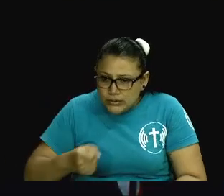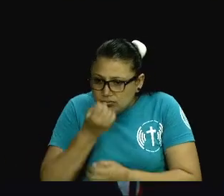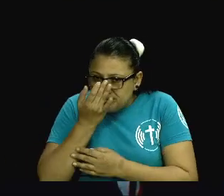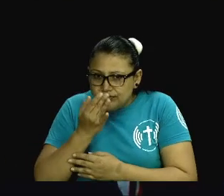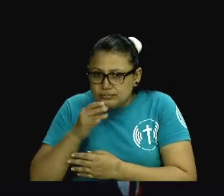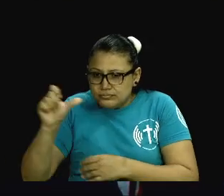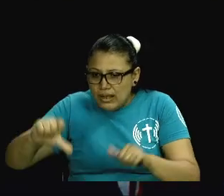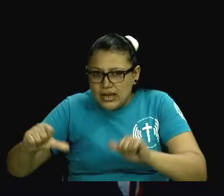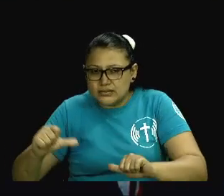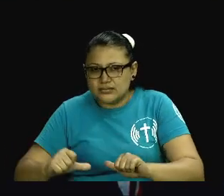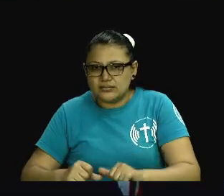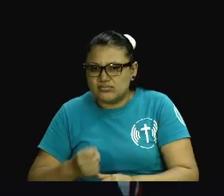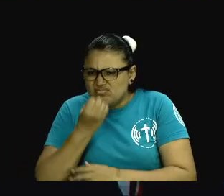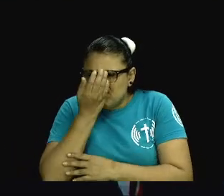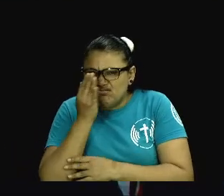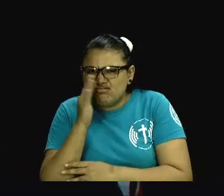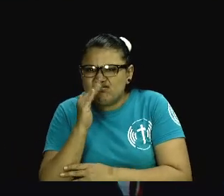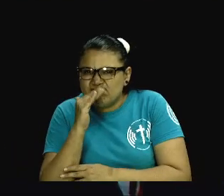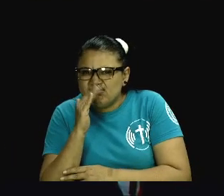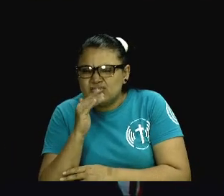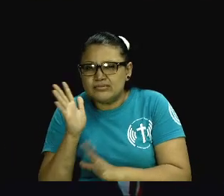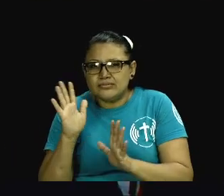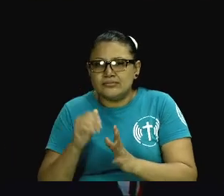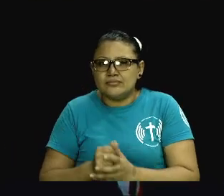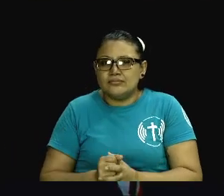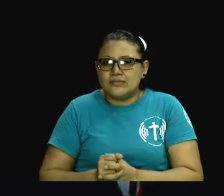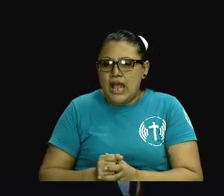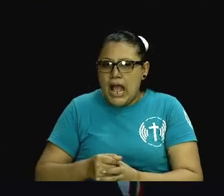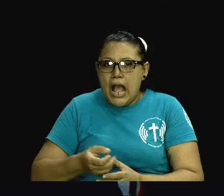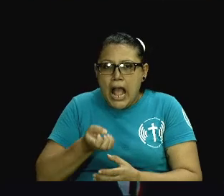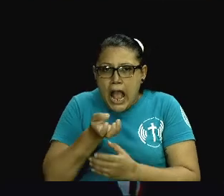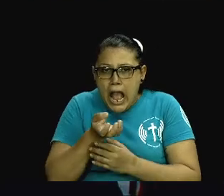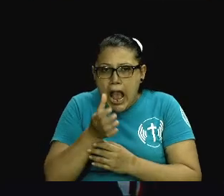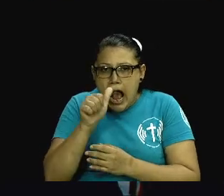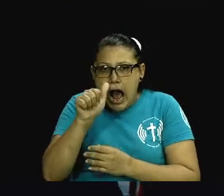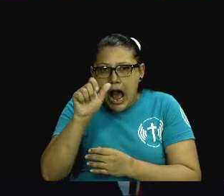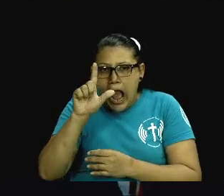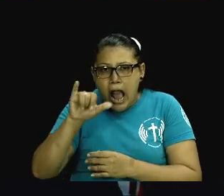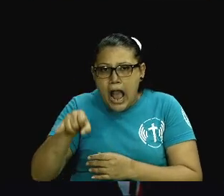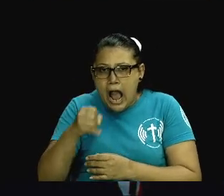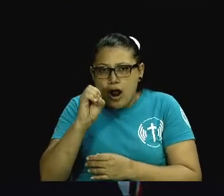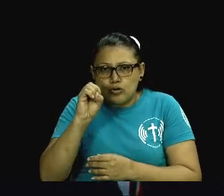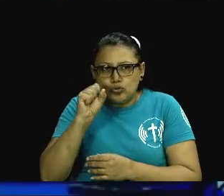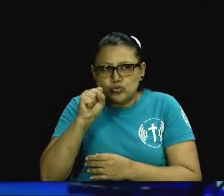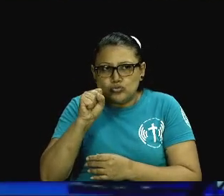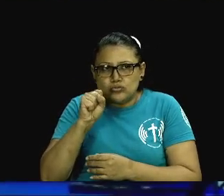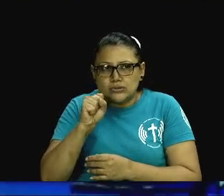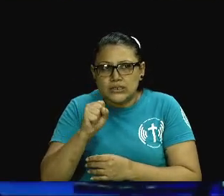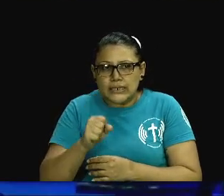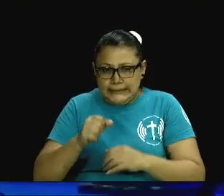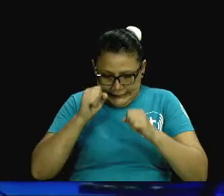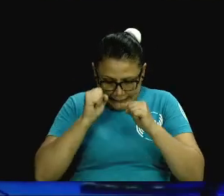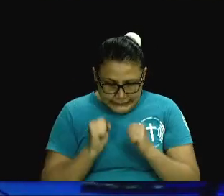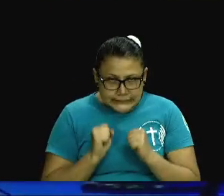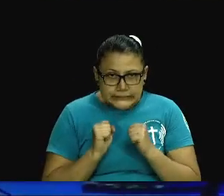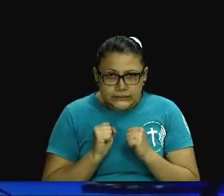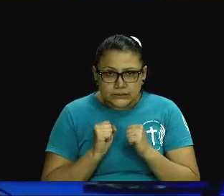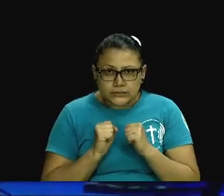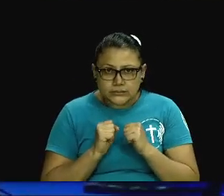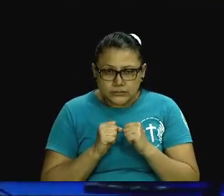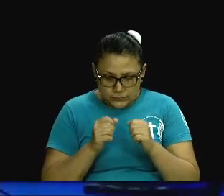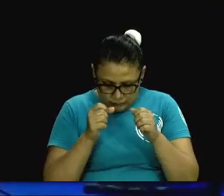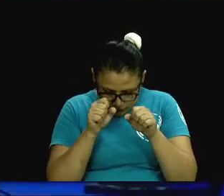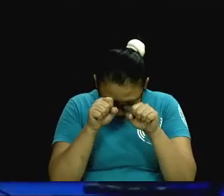digo yo esos olores esos exprés esos ojos te sientes y pongas tu cabeza entre tus